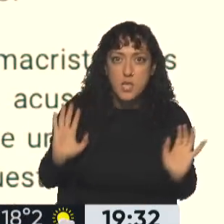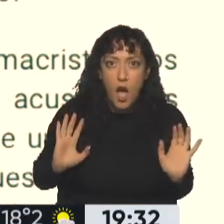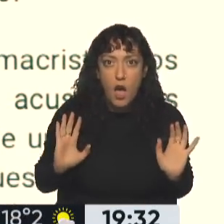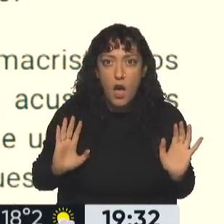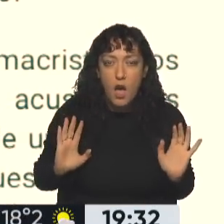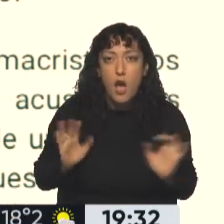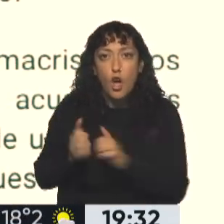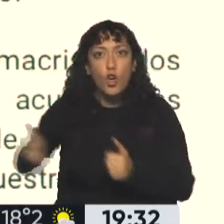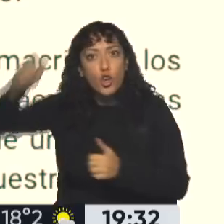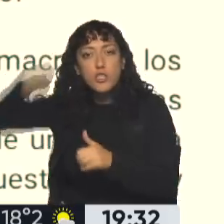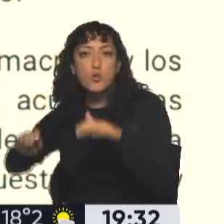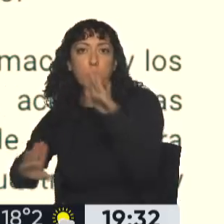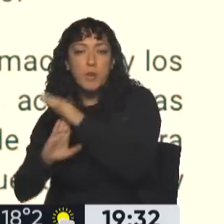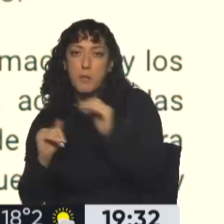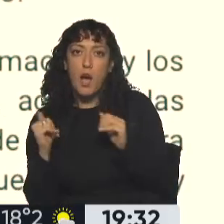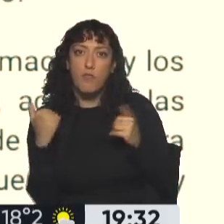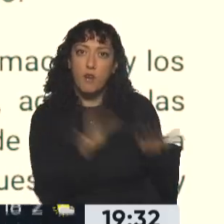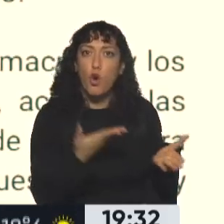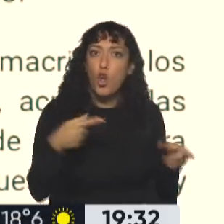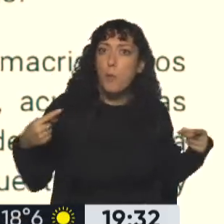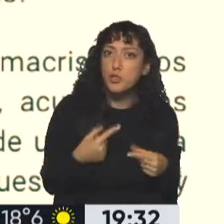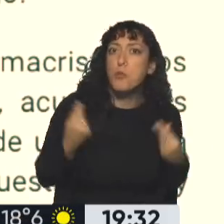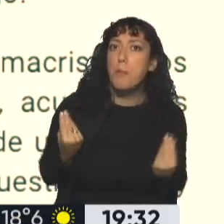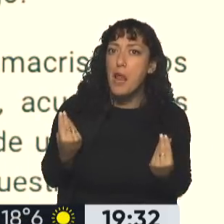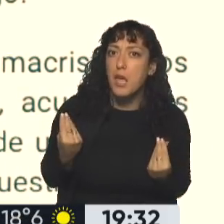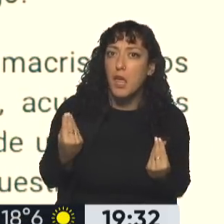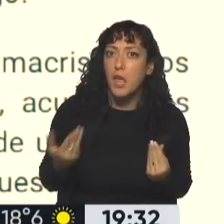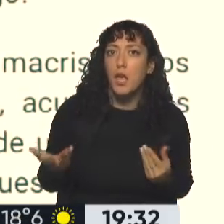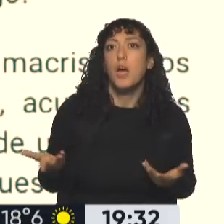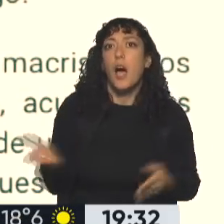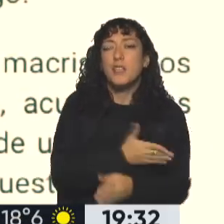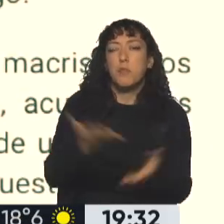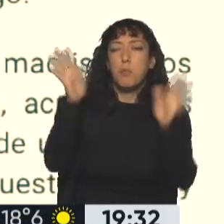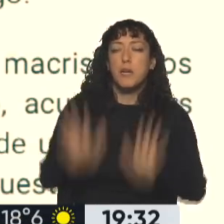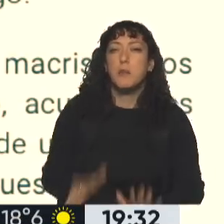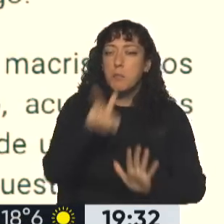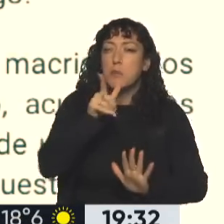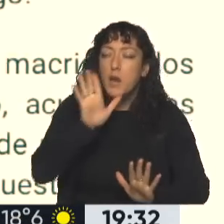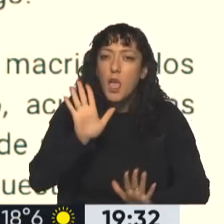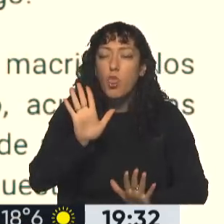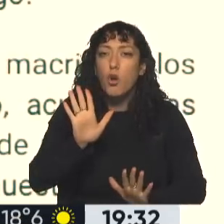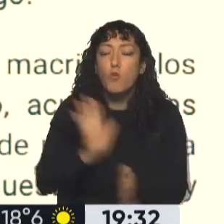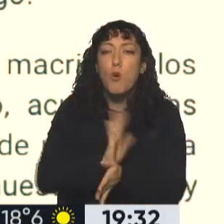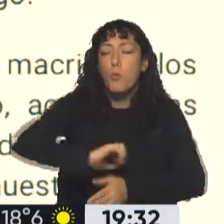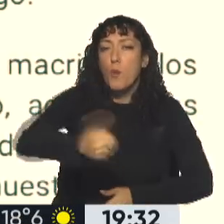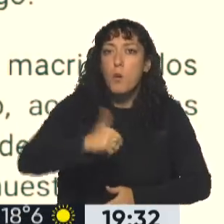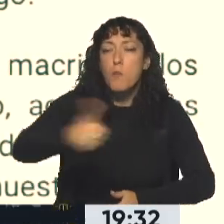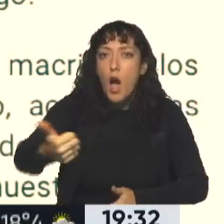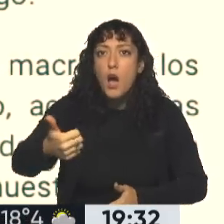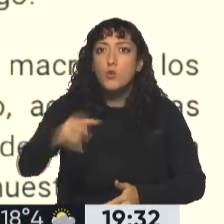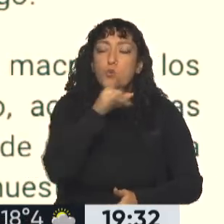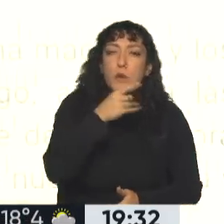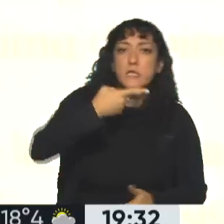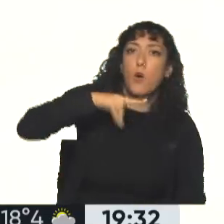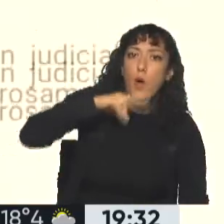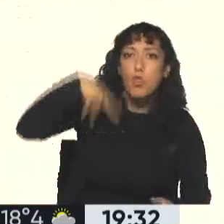alineó hoy con la oposición para anticiparse a lo que se preveía como posibles triunfos del peronismo en las provincias de San Juan y Tucumán el